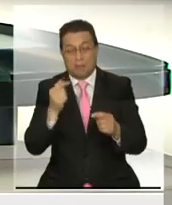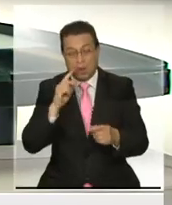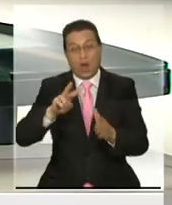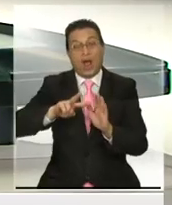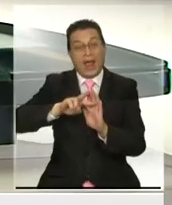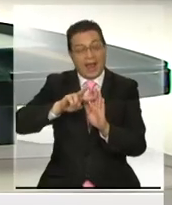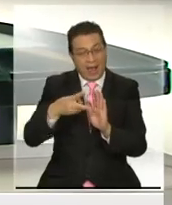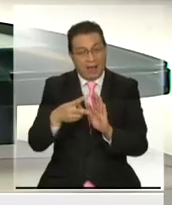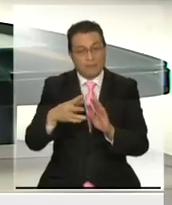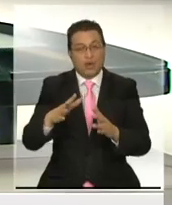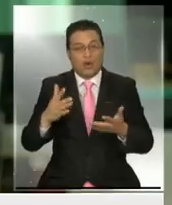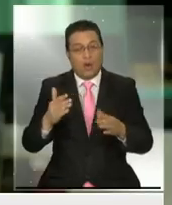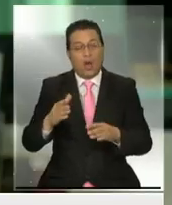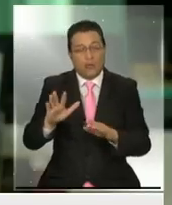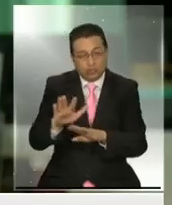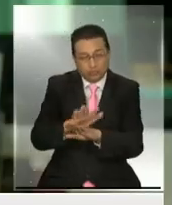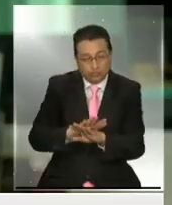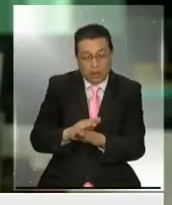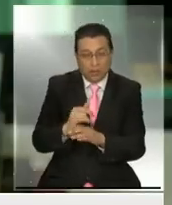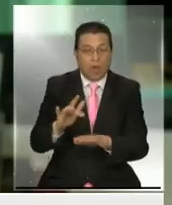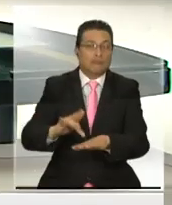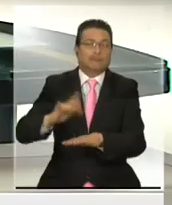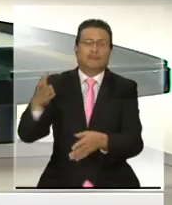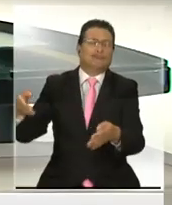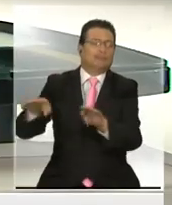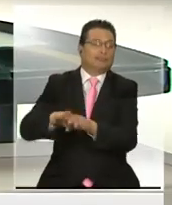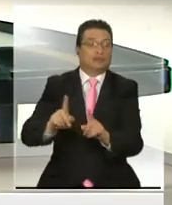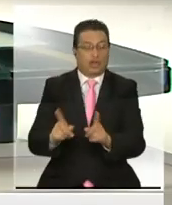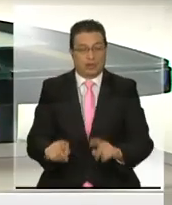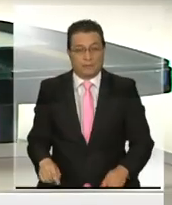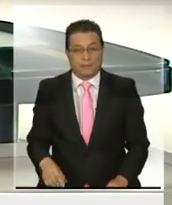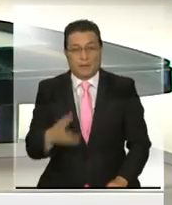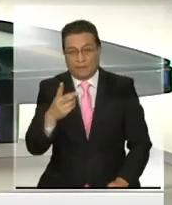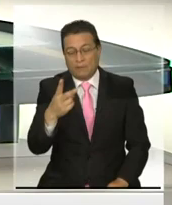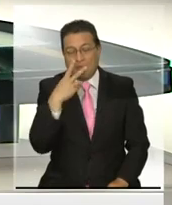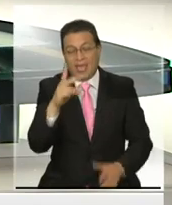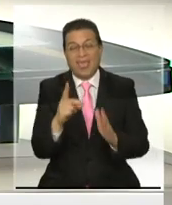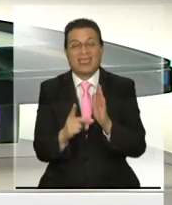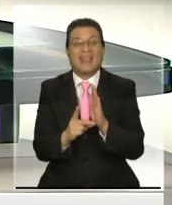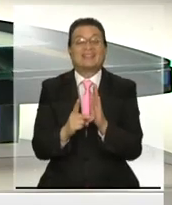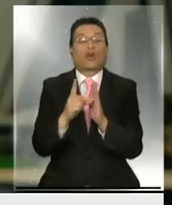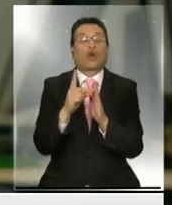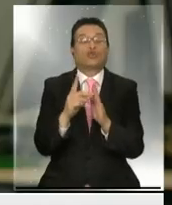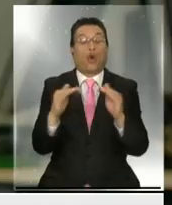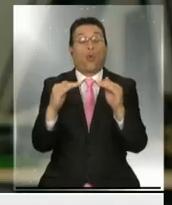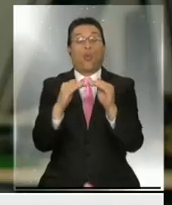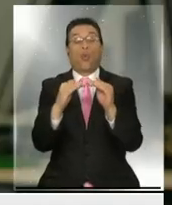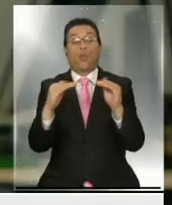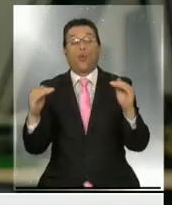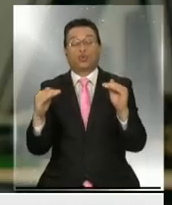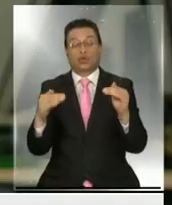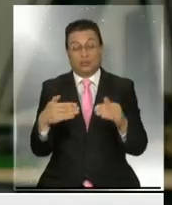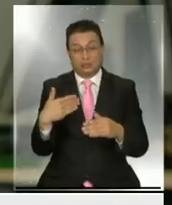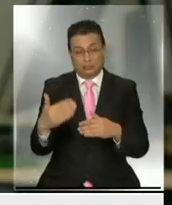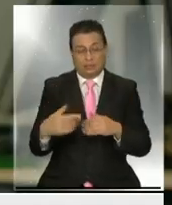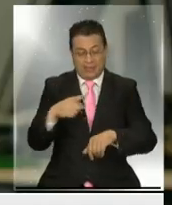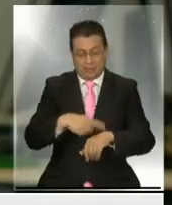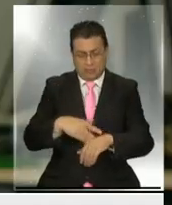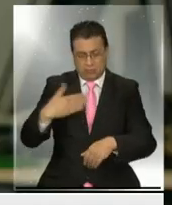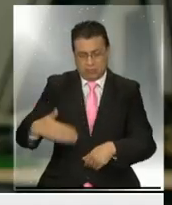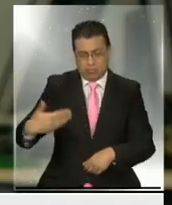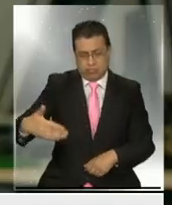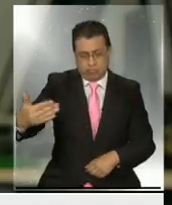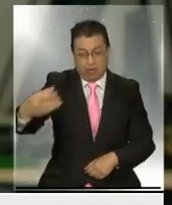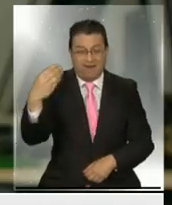progresivo que radical pero sin duda bien vamos al desarrollo justo sustentable sostenible en el tiempo